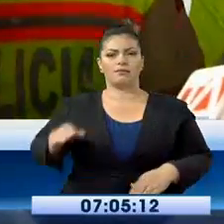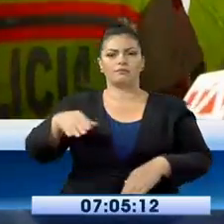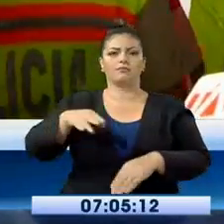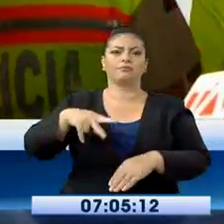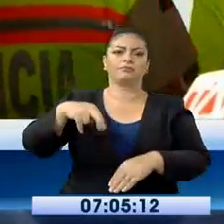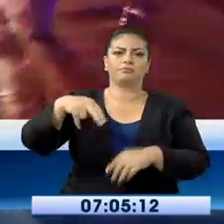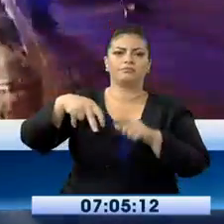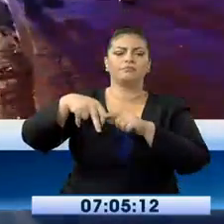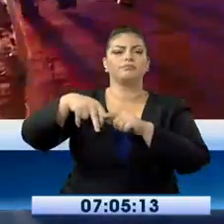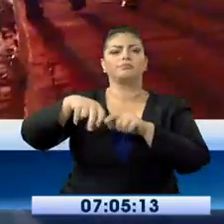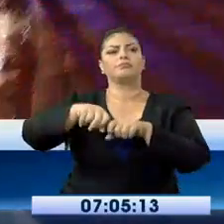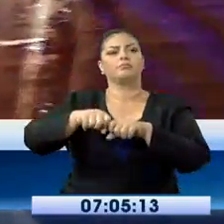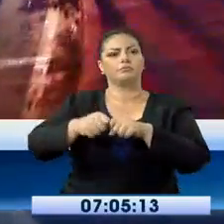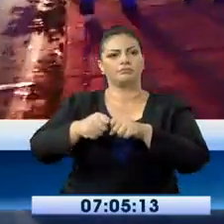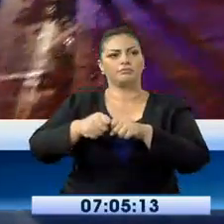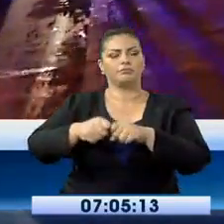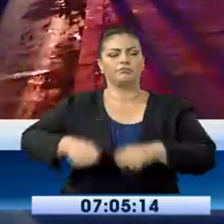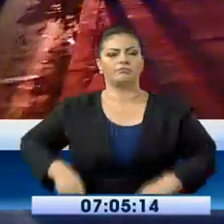la moto se incendió.